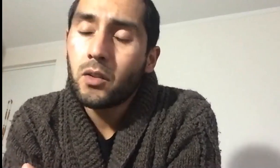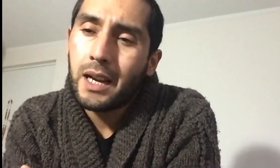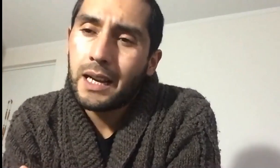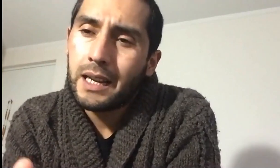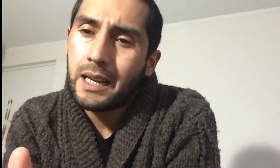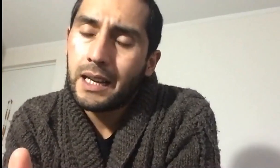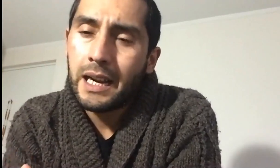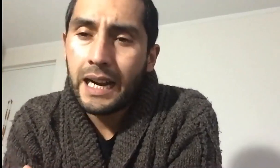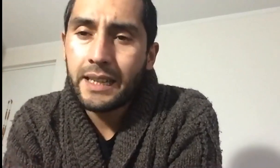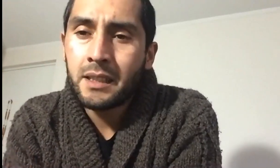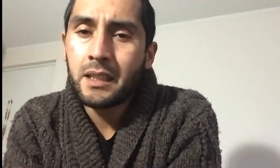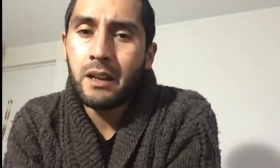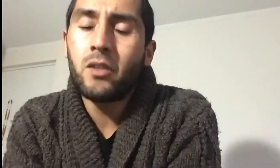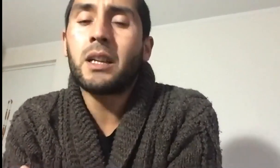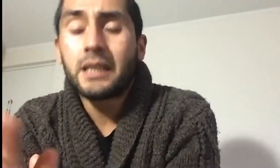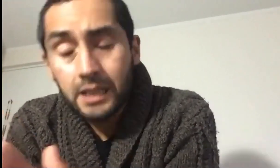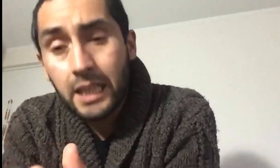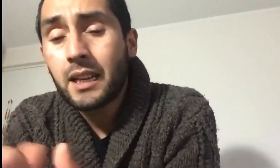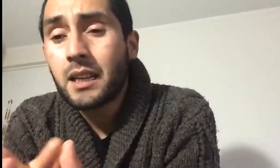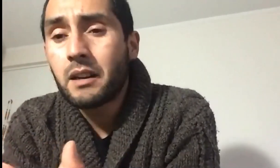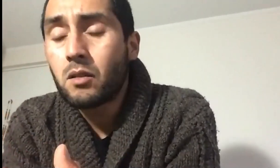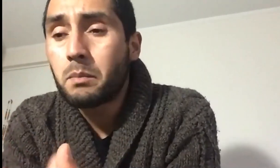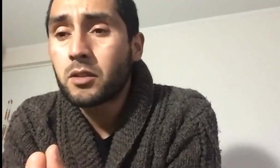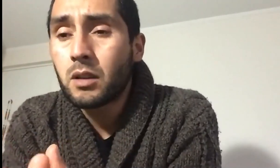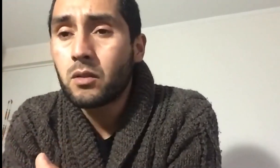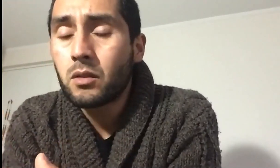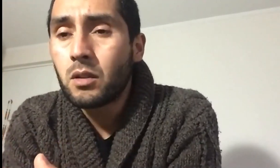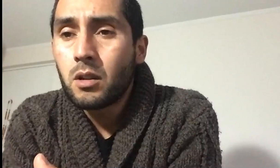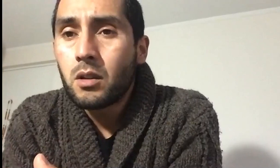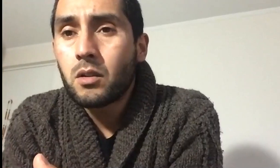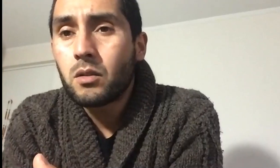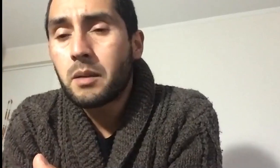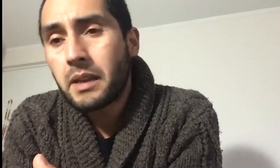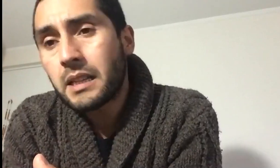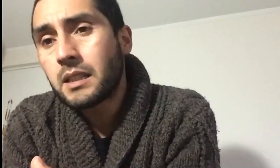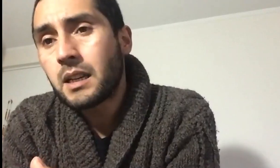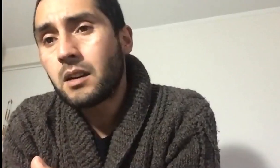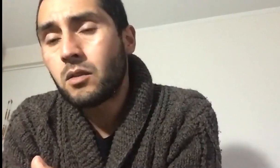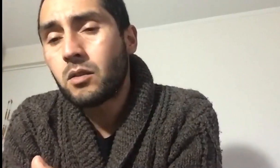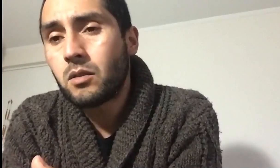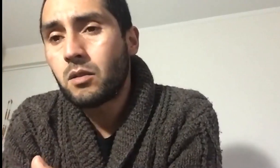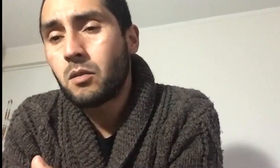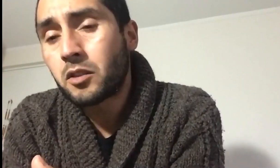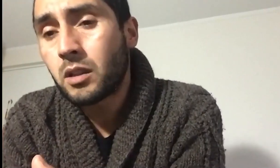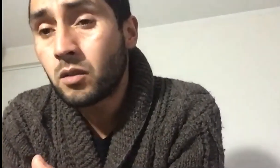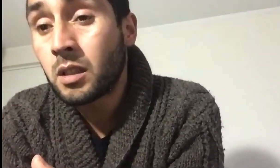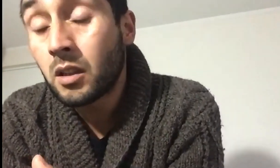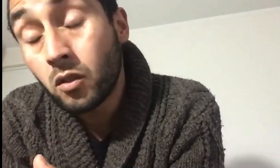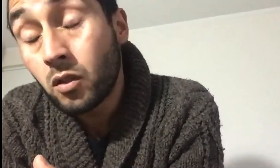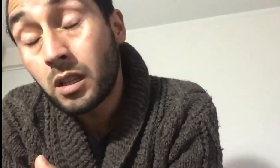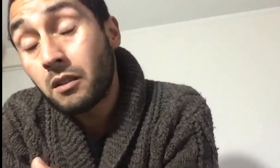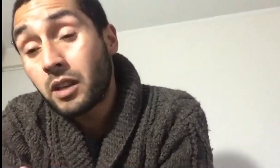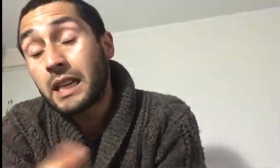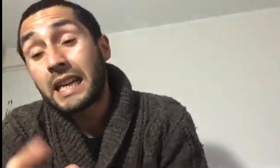vinculados, ¿cierto?, a áreas de trabajo que tengan que ver con personas con demencia o personas con